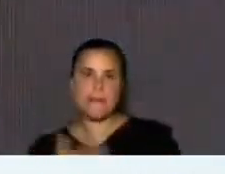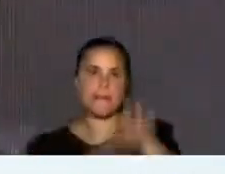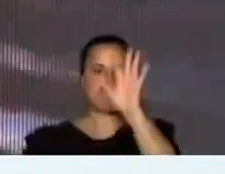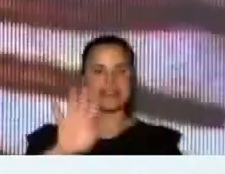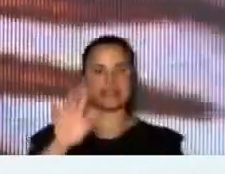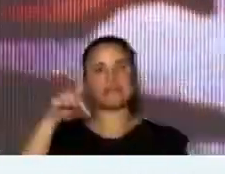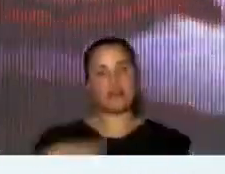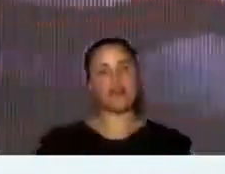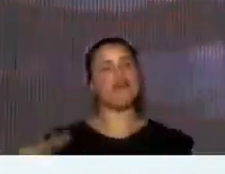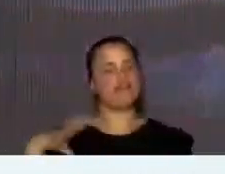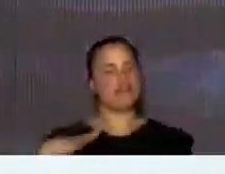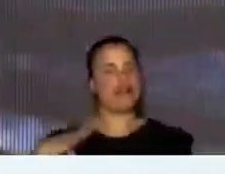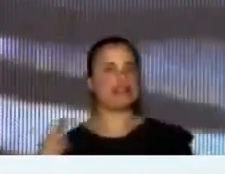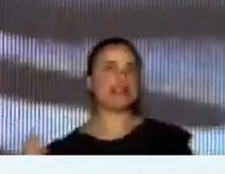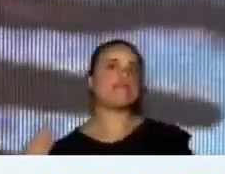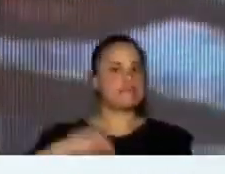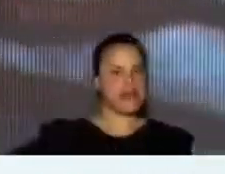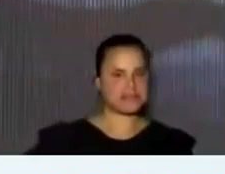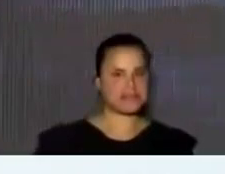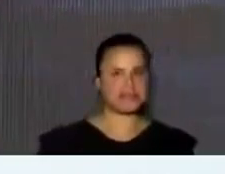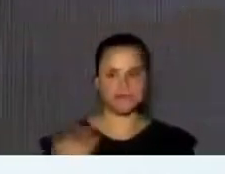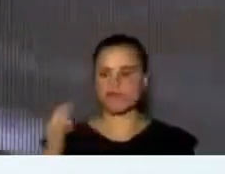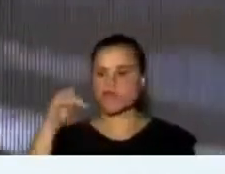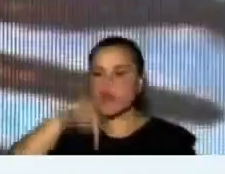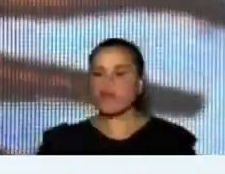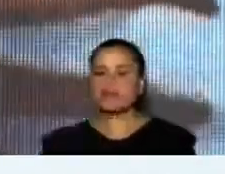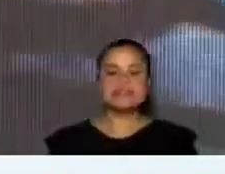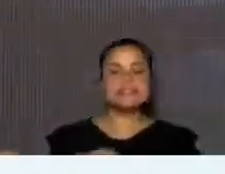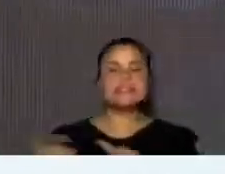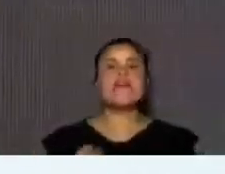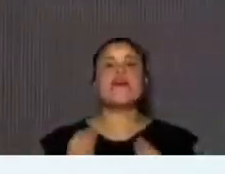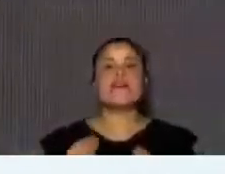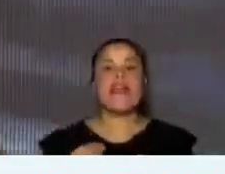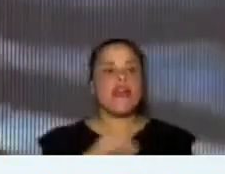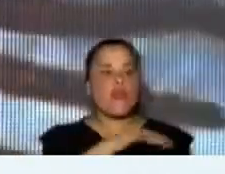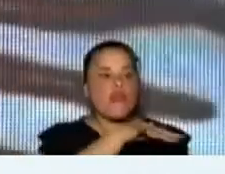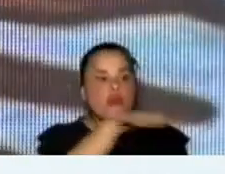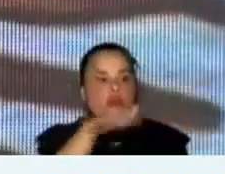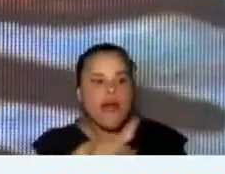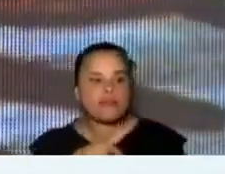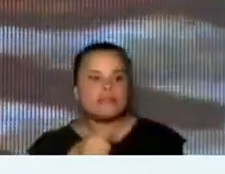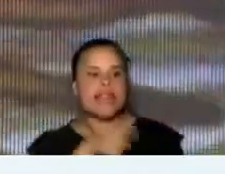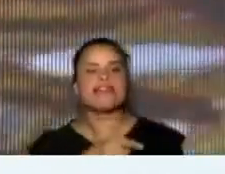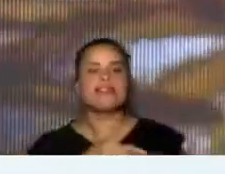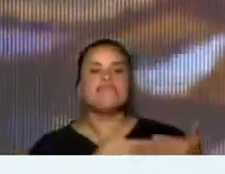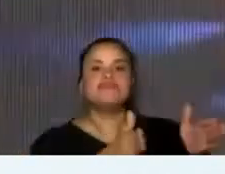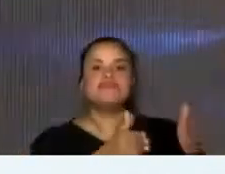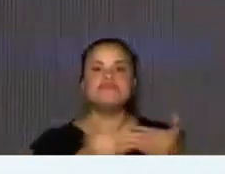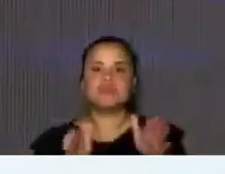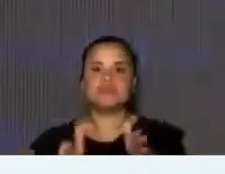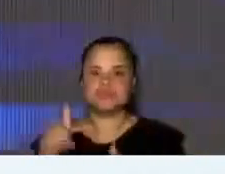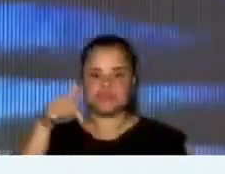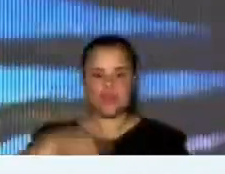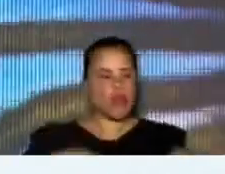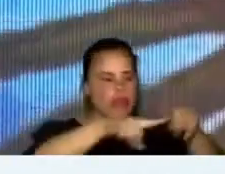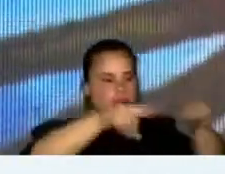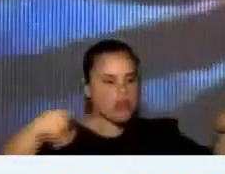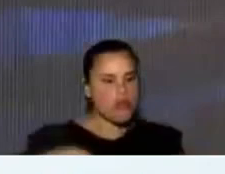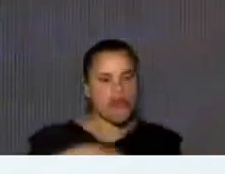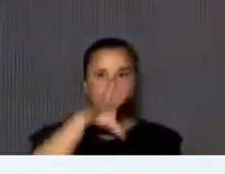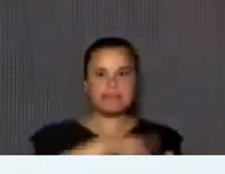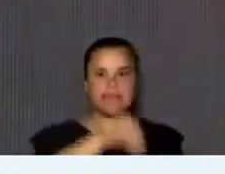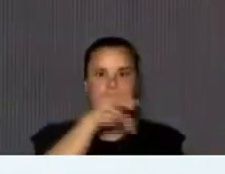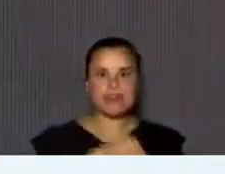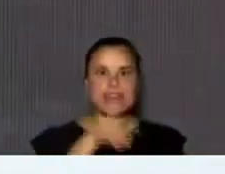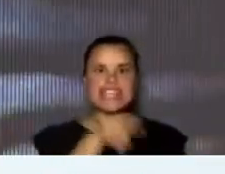bajo. Me parece que llegar a un lugar en donde uno tiene que proponer, que tiene que debatir